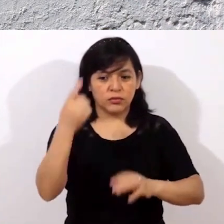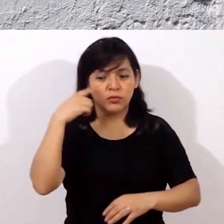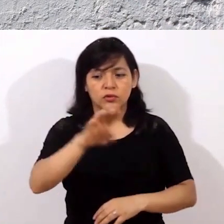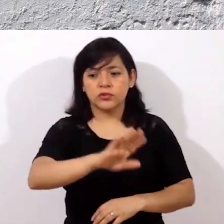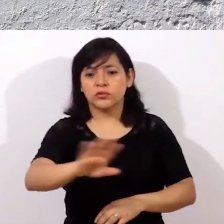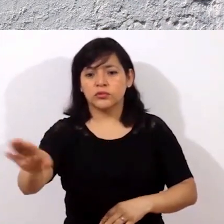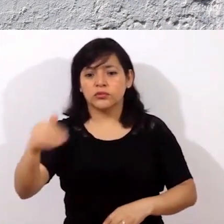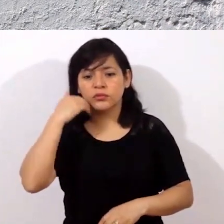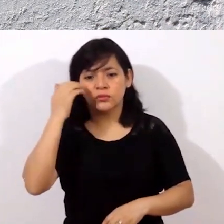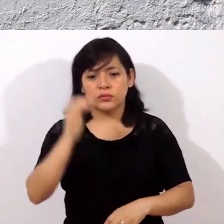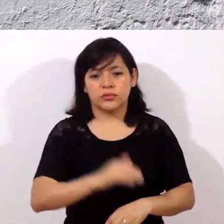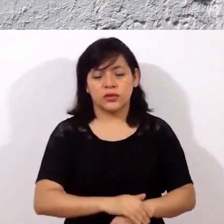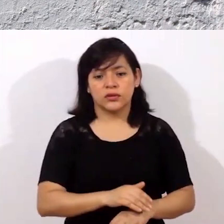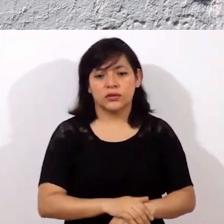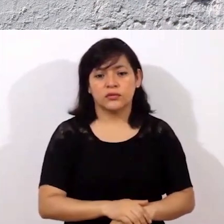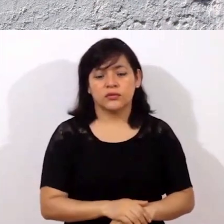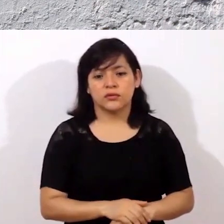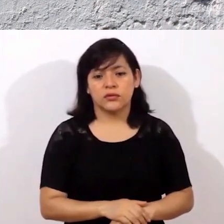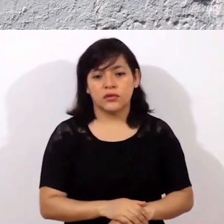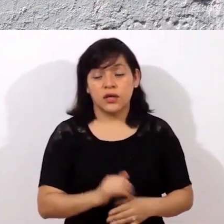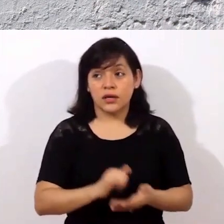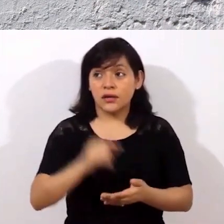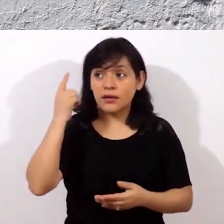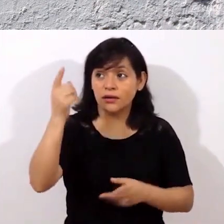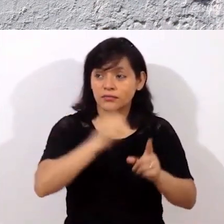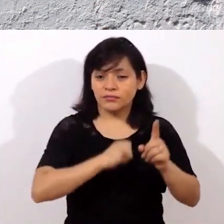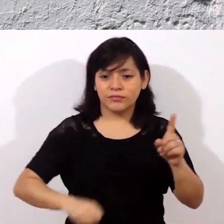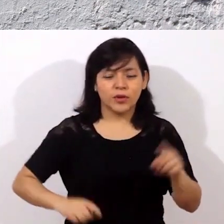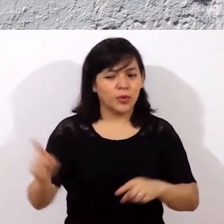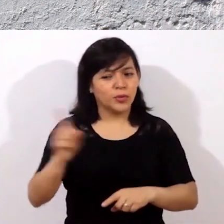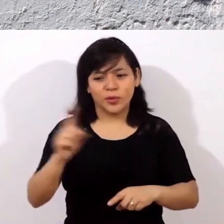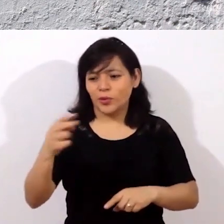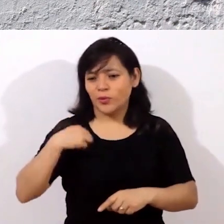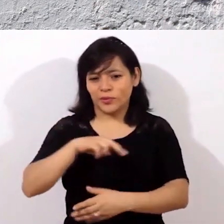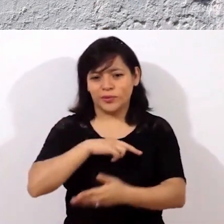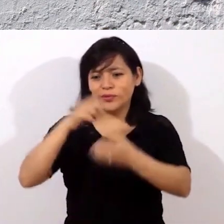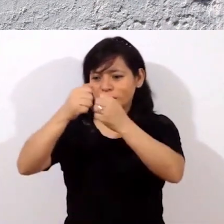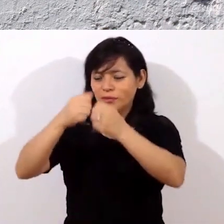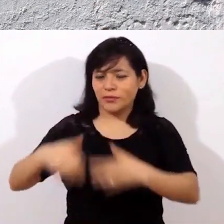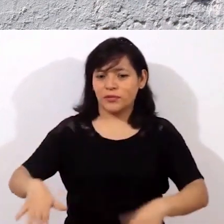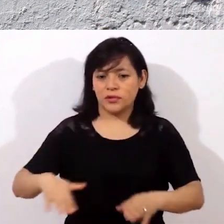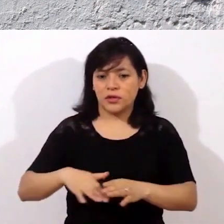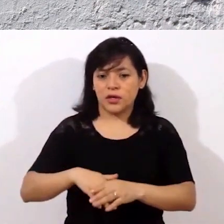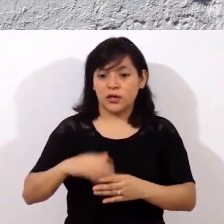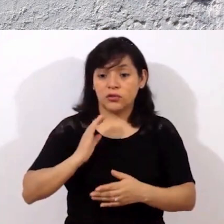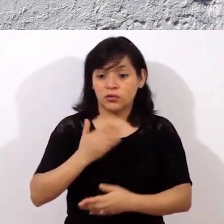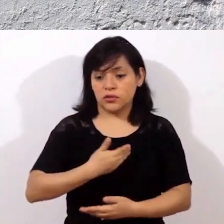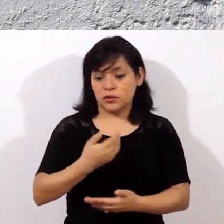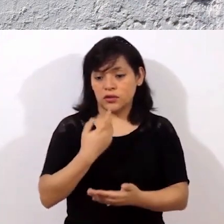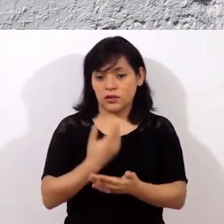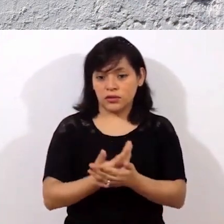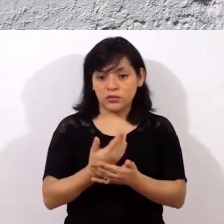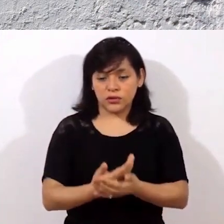Que el Señor no nos abandone a nuestra propia suerte. Pero hay gente que ha sido abandonada a su propia